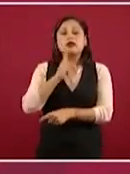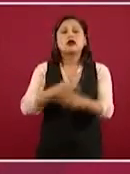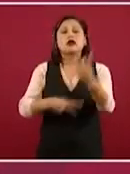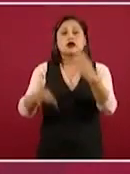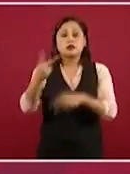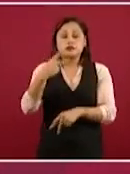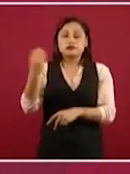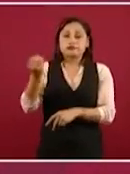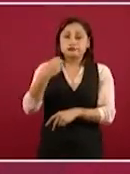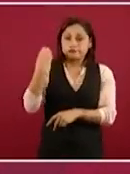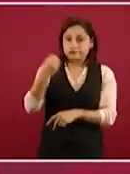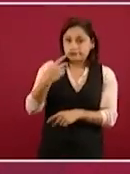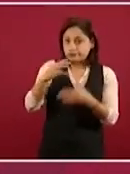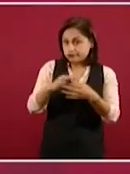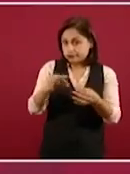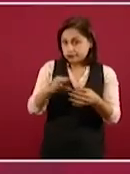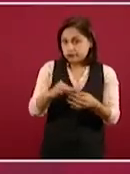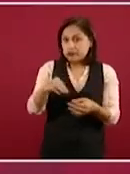Luisa María Alcalde.